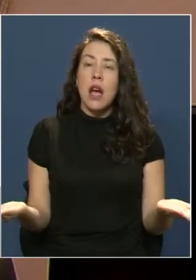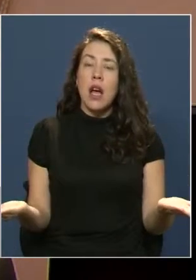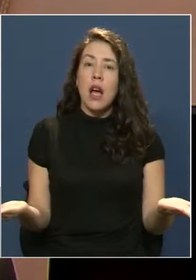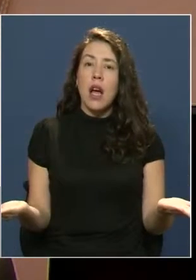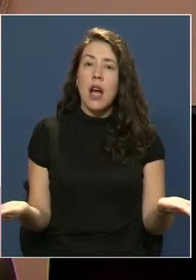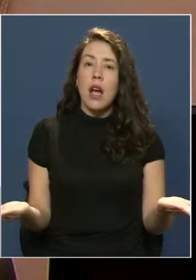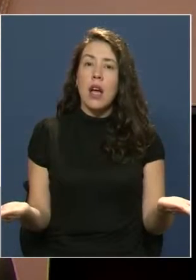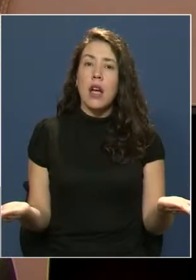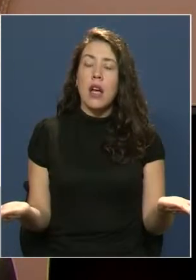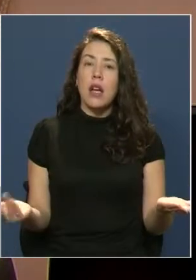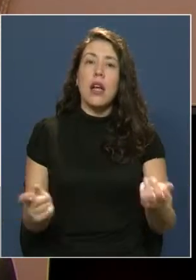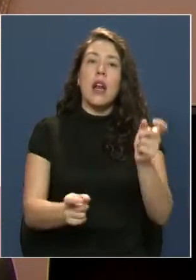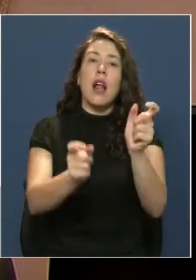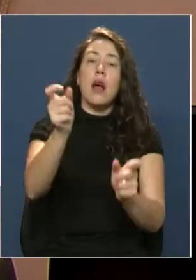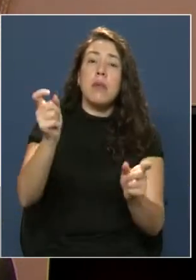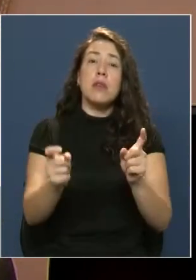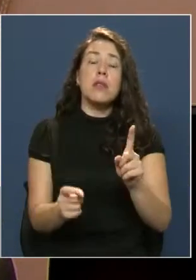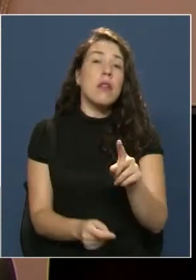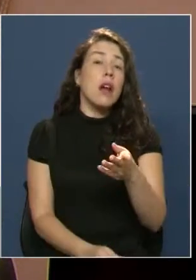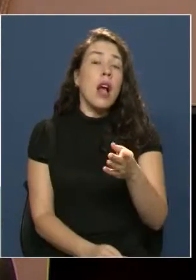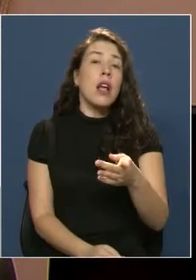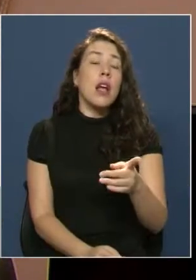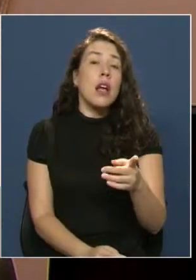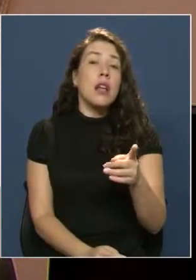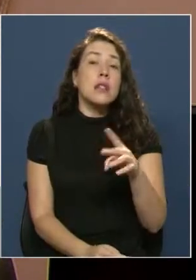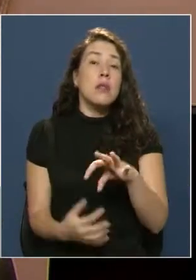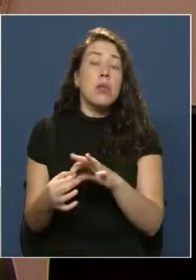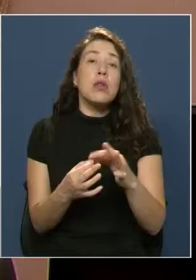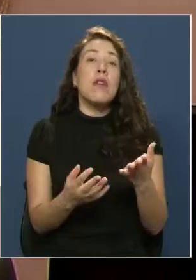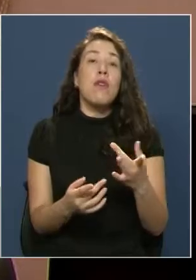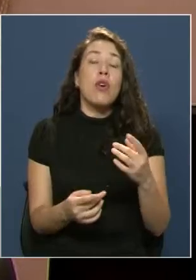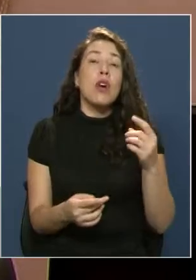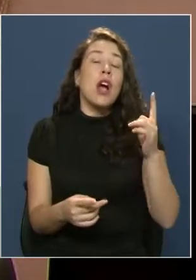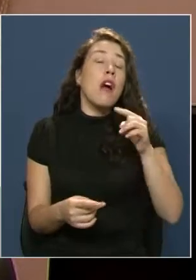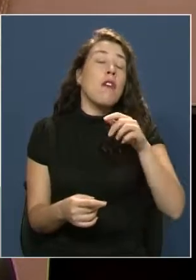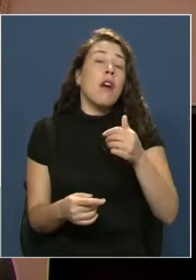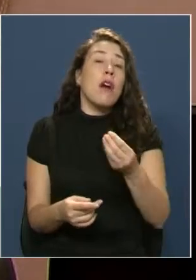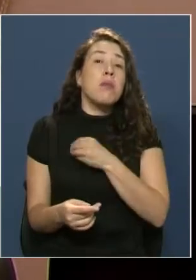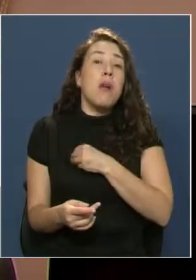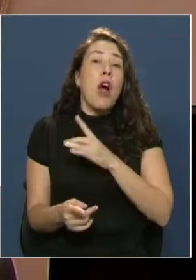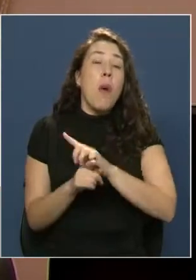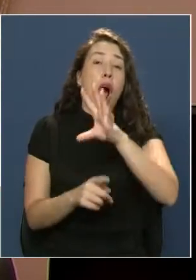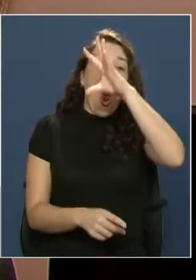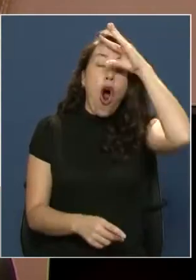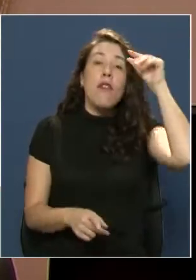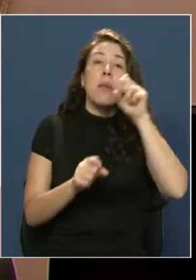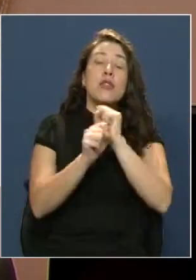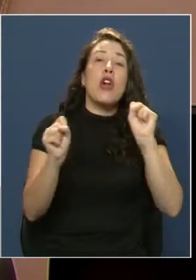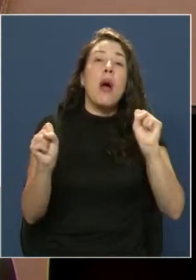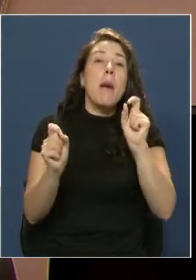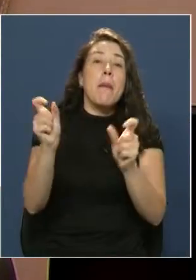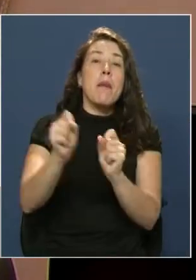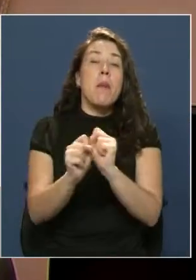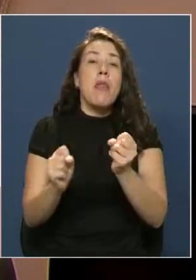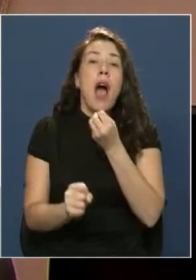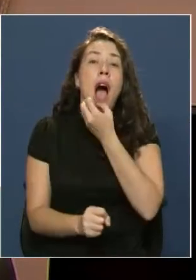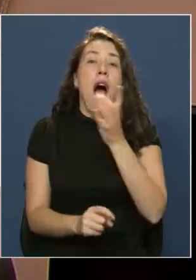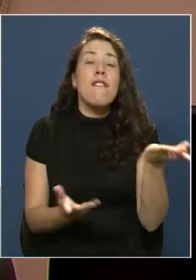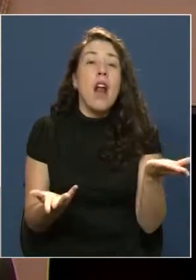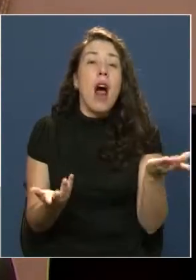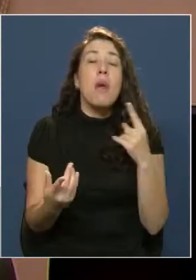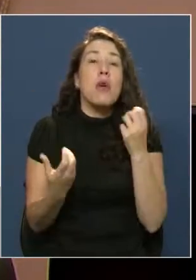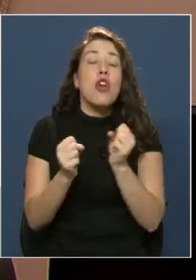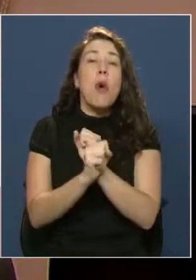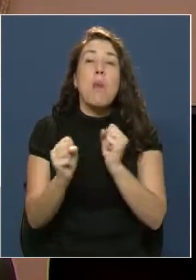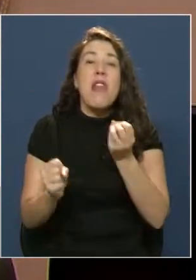quienes han sido injustamente olvidados porque ya no pueden hablar. Porque ya